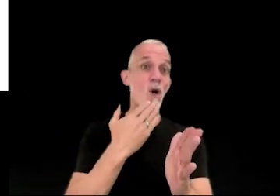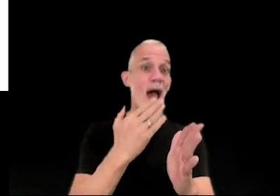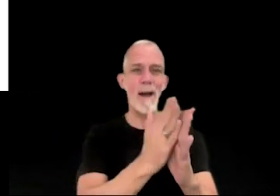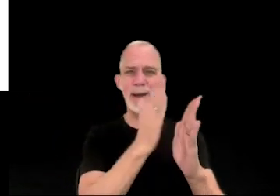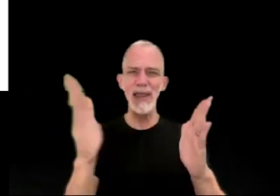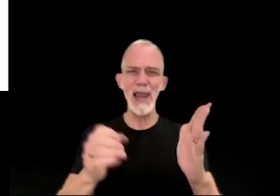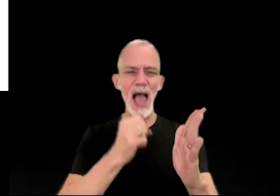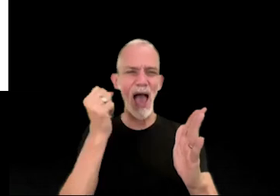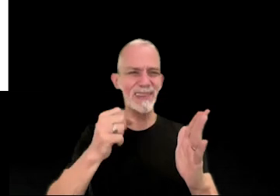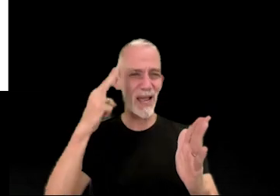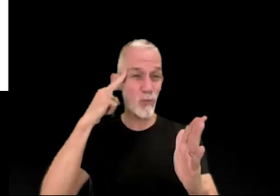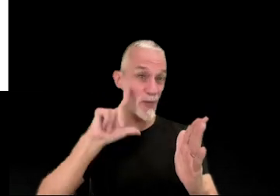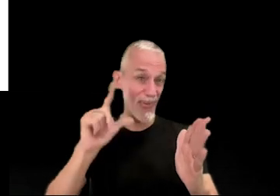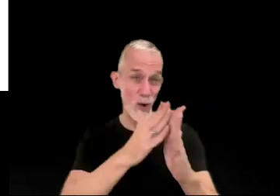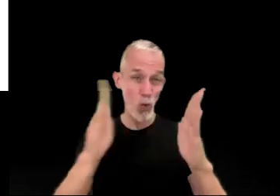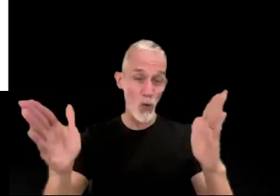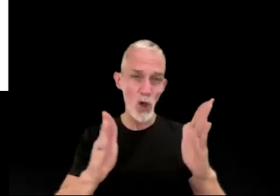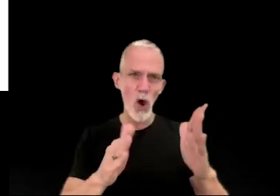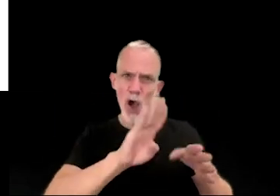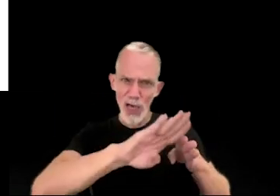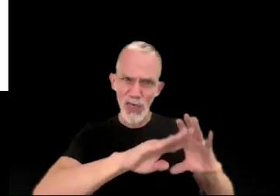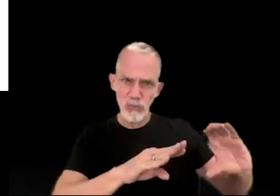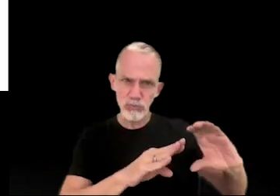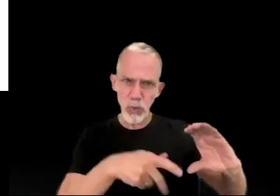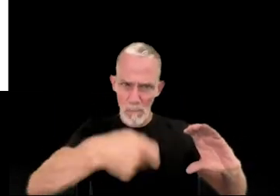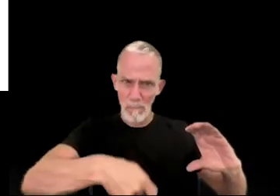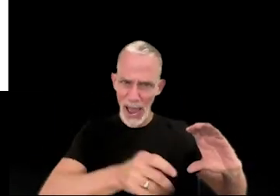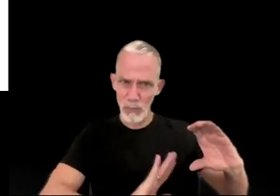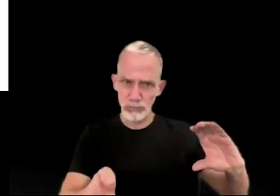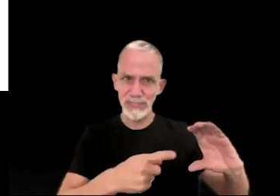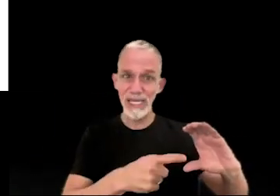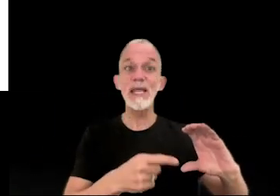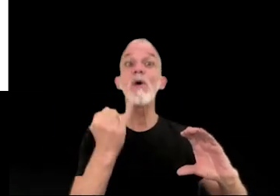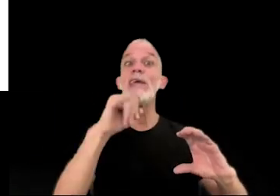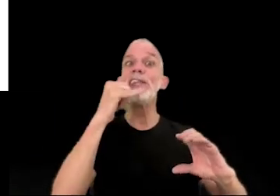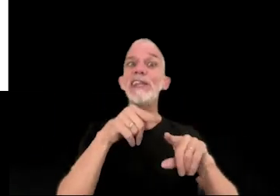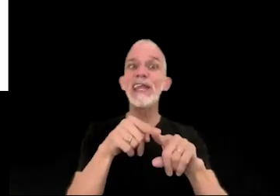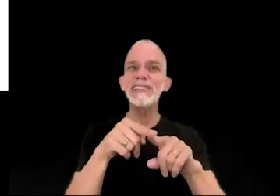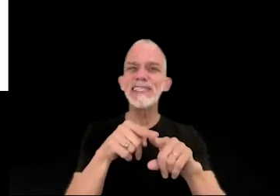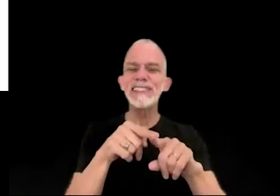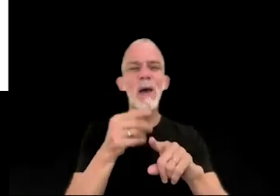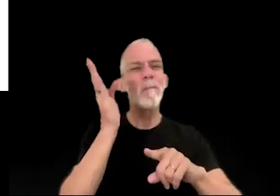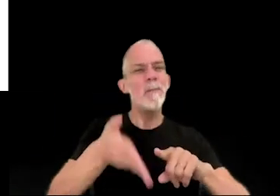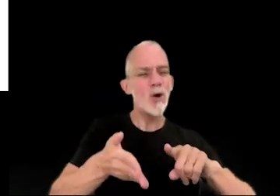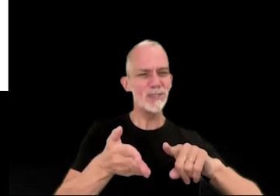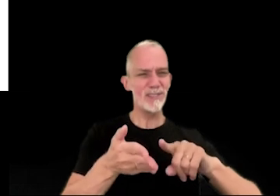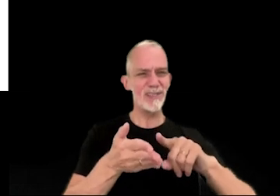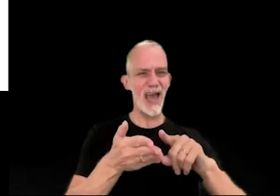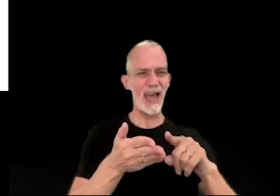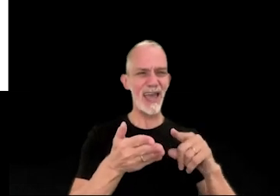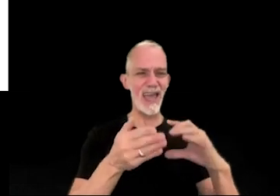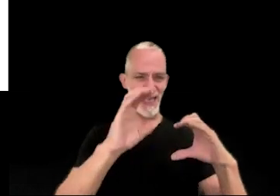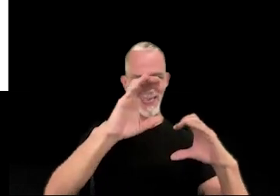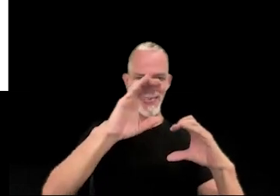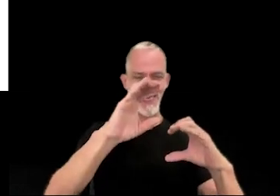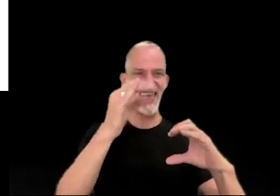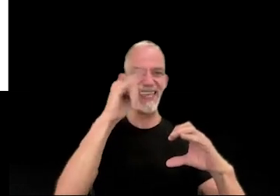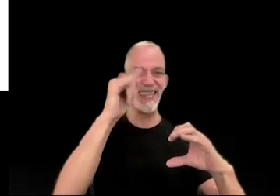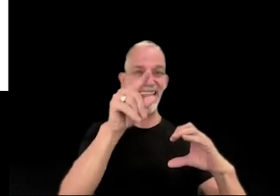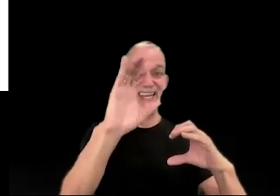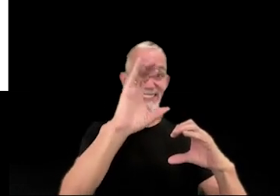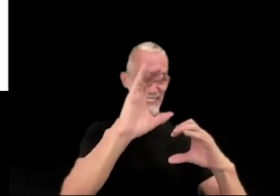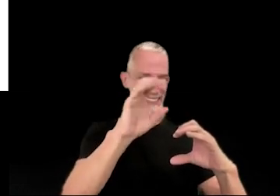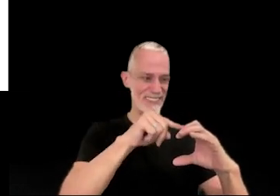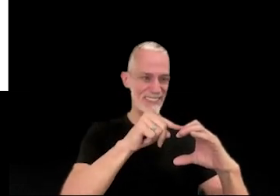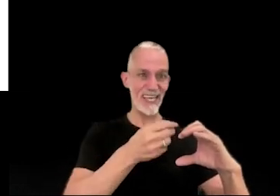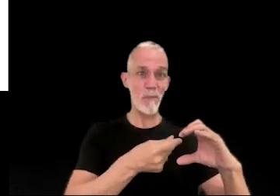7 la deuda, voy a tener una condonación porcentual sobre los intereses capitalizables, es